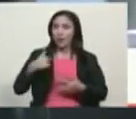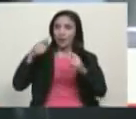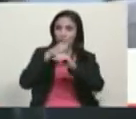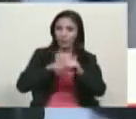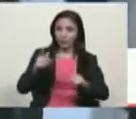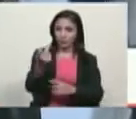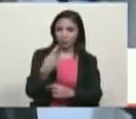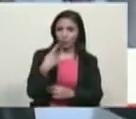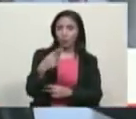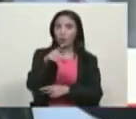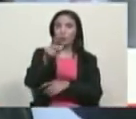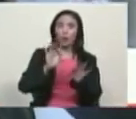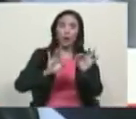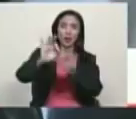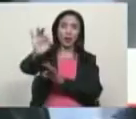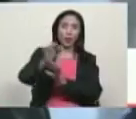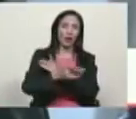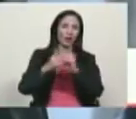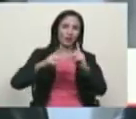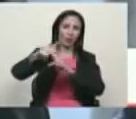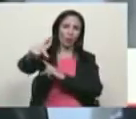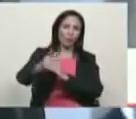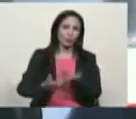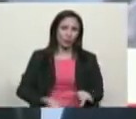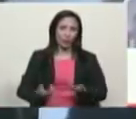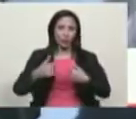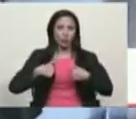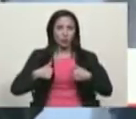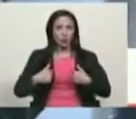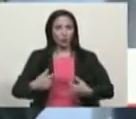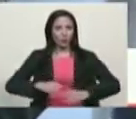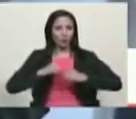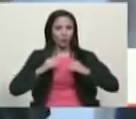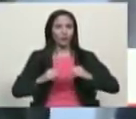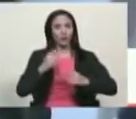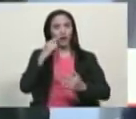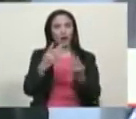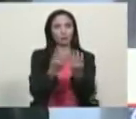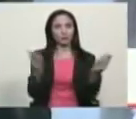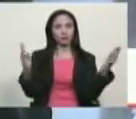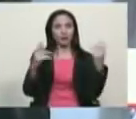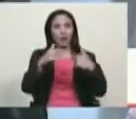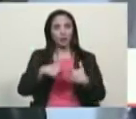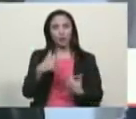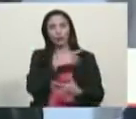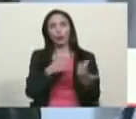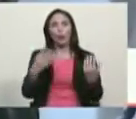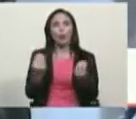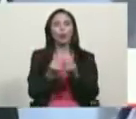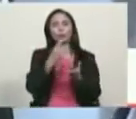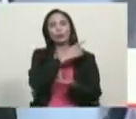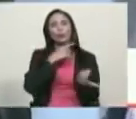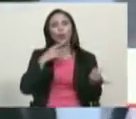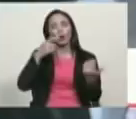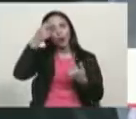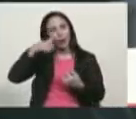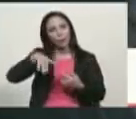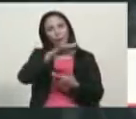usted va a estar a miles de kilómetros del escenario de batalla y yo voy a estar en la primera línea con mi pueblo, dijo